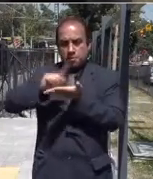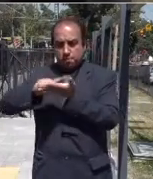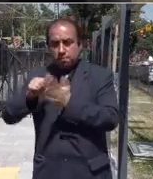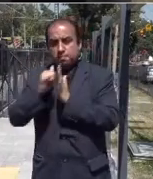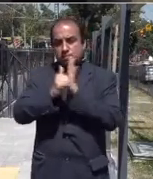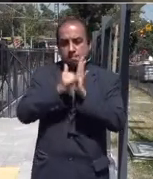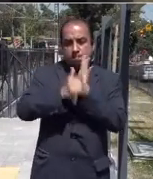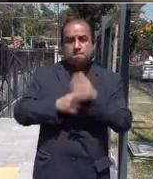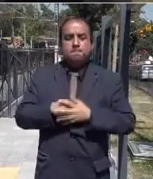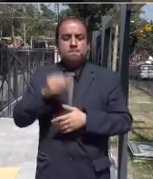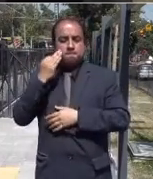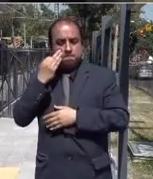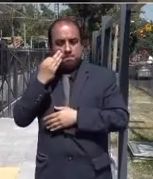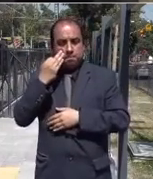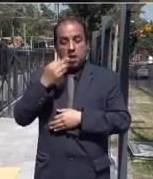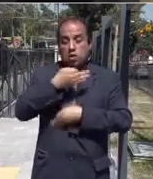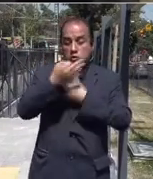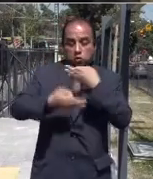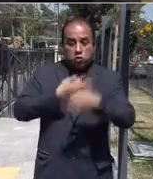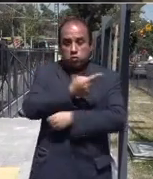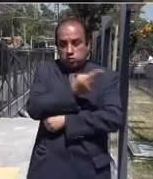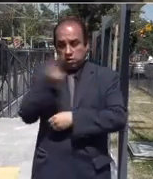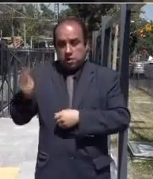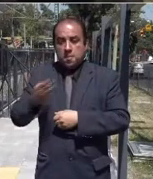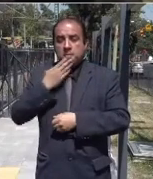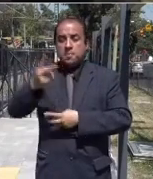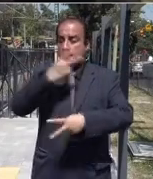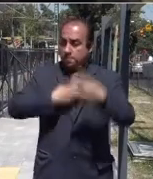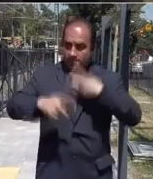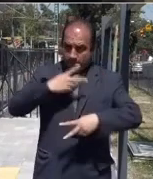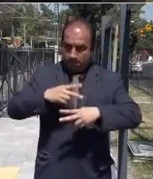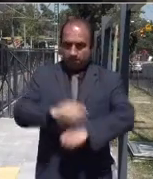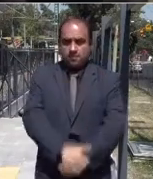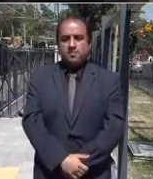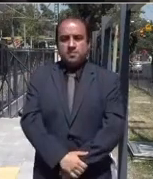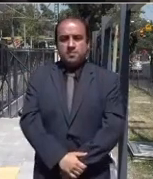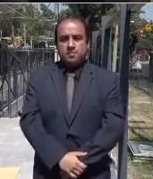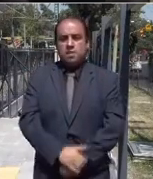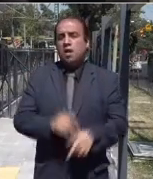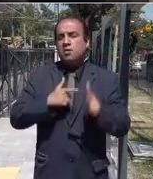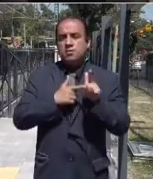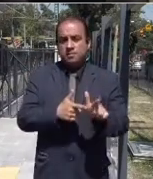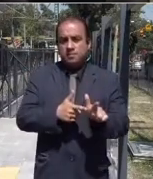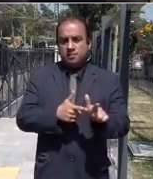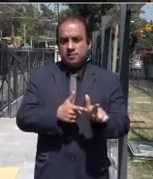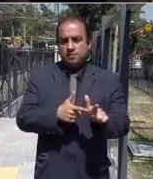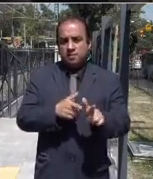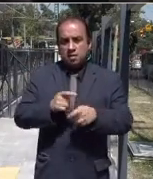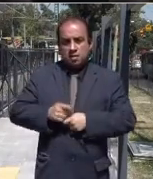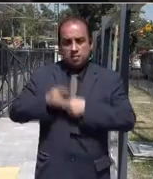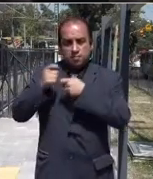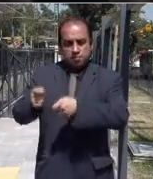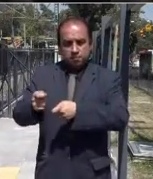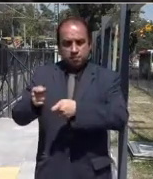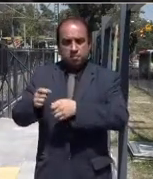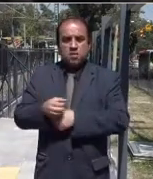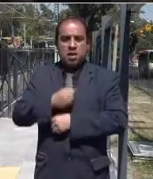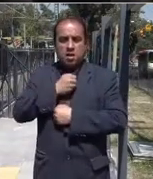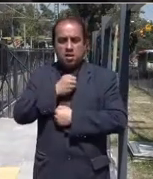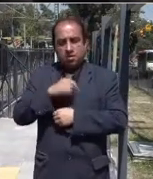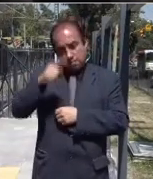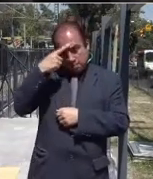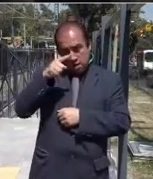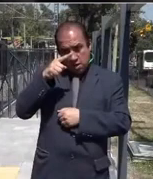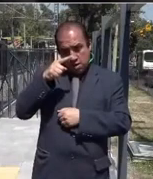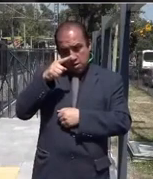sociales. Sean todas y todos bienvenidos. A continuación, cedemos el uso de la voz al director general